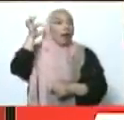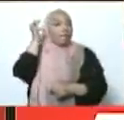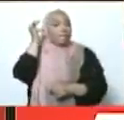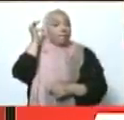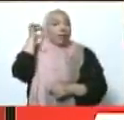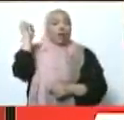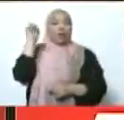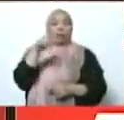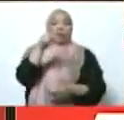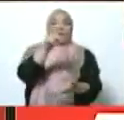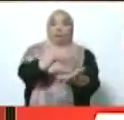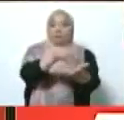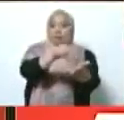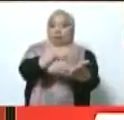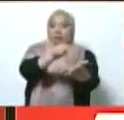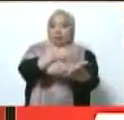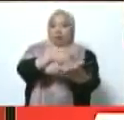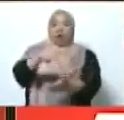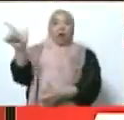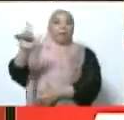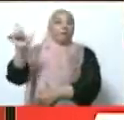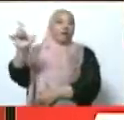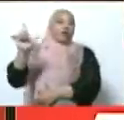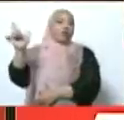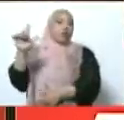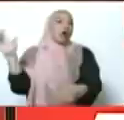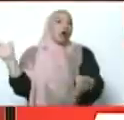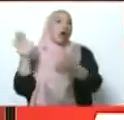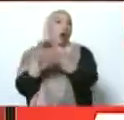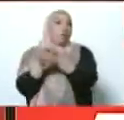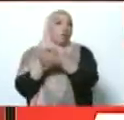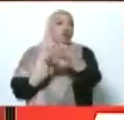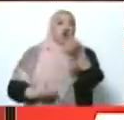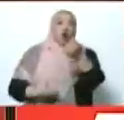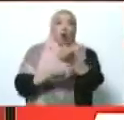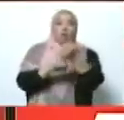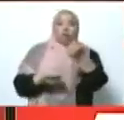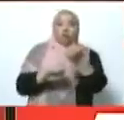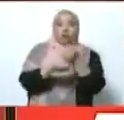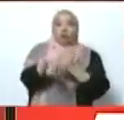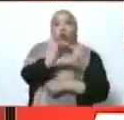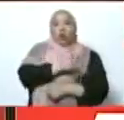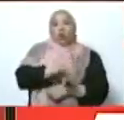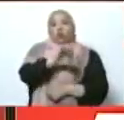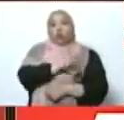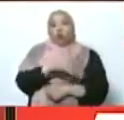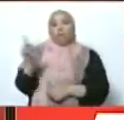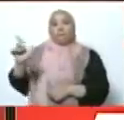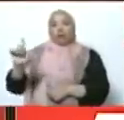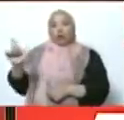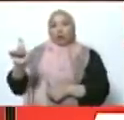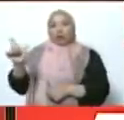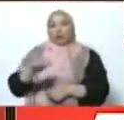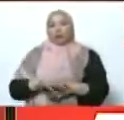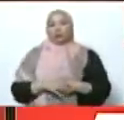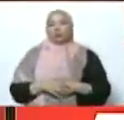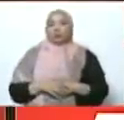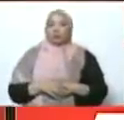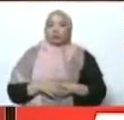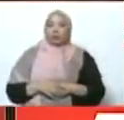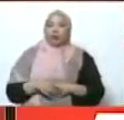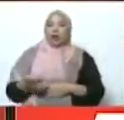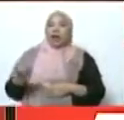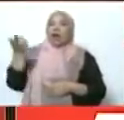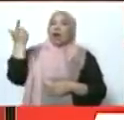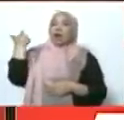militantes, amigos, simpatizantes del Partido Socialista Unido de Venezuela. Ayer tuvimos la